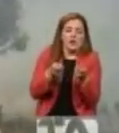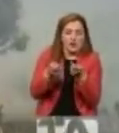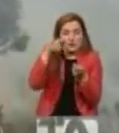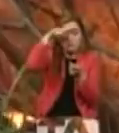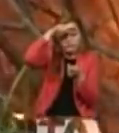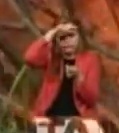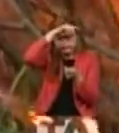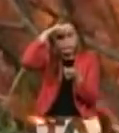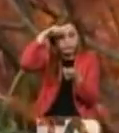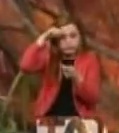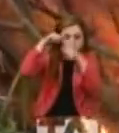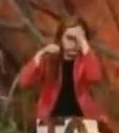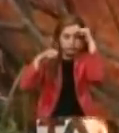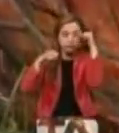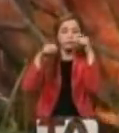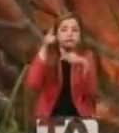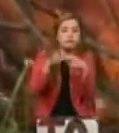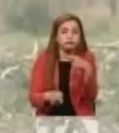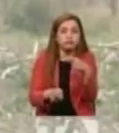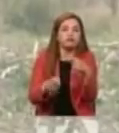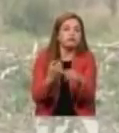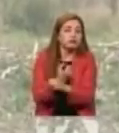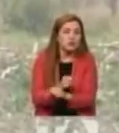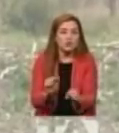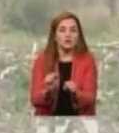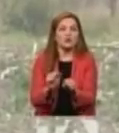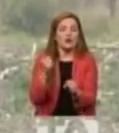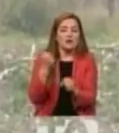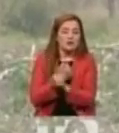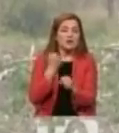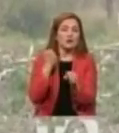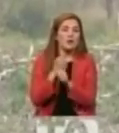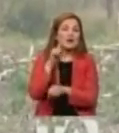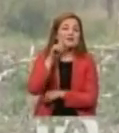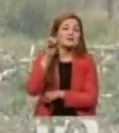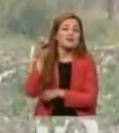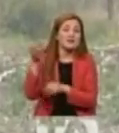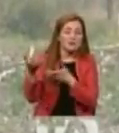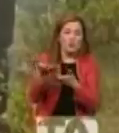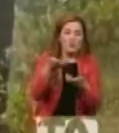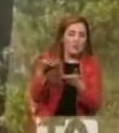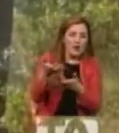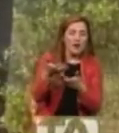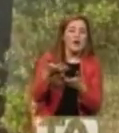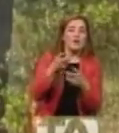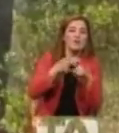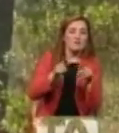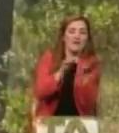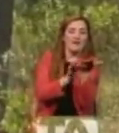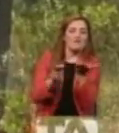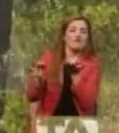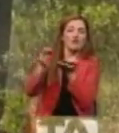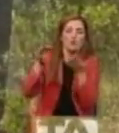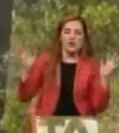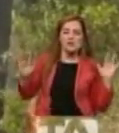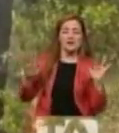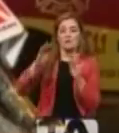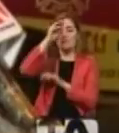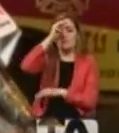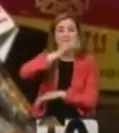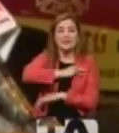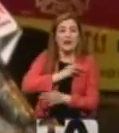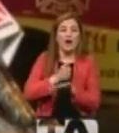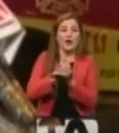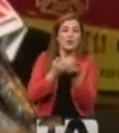el fuego han sido infructuosas. En el lugar trabajan por lo menos 100 hombres, entre bomberos de diferentes cantones y militares.